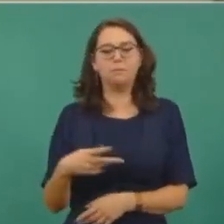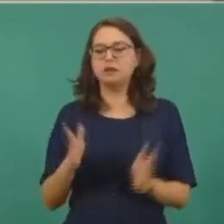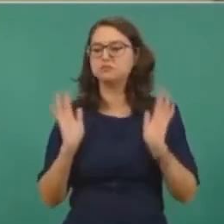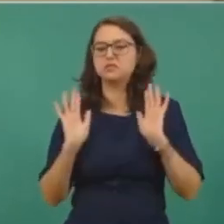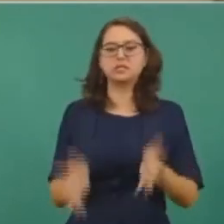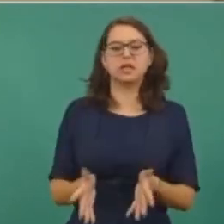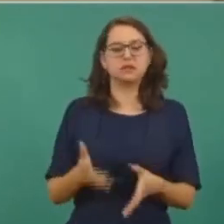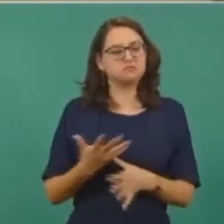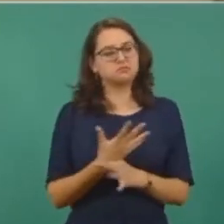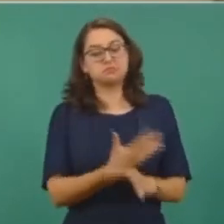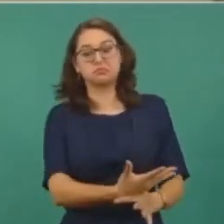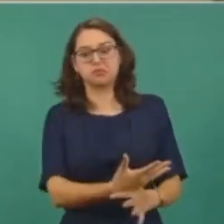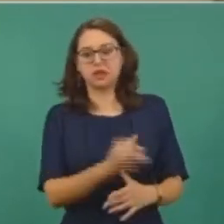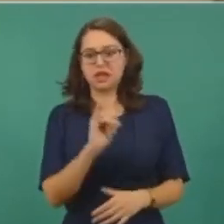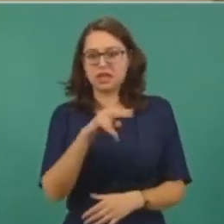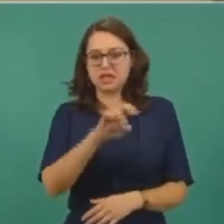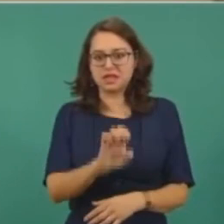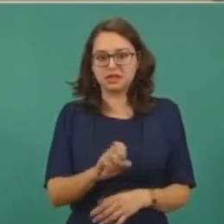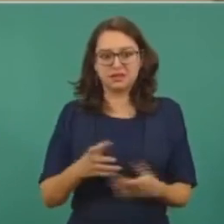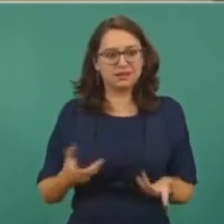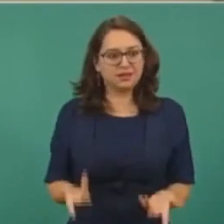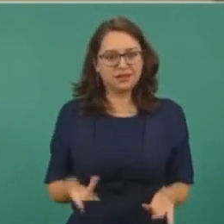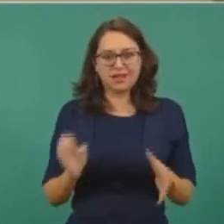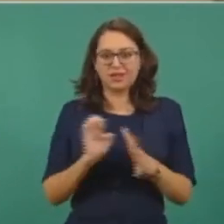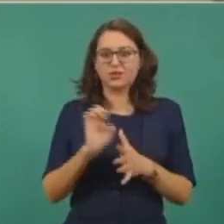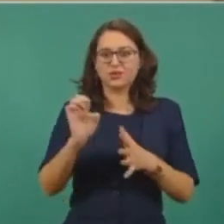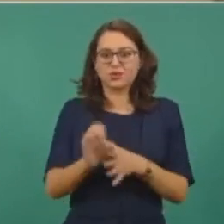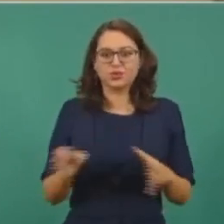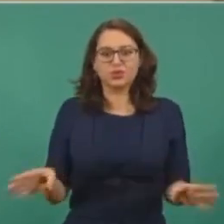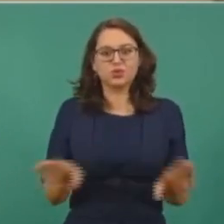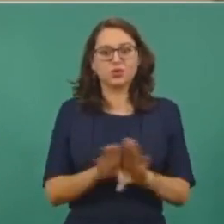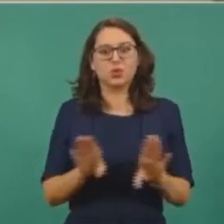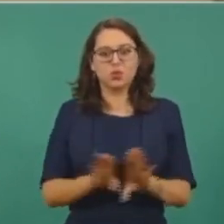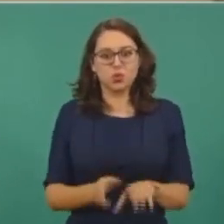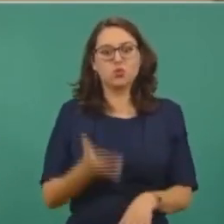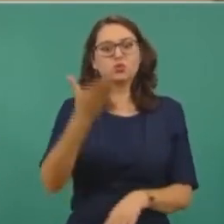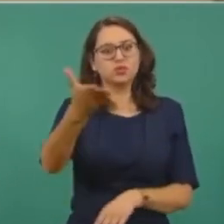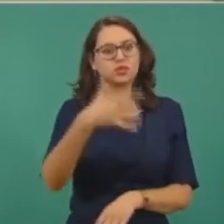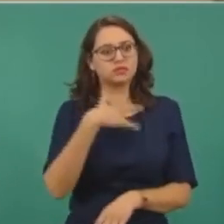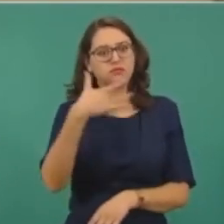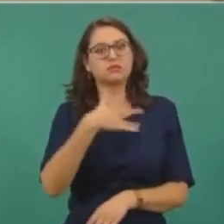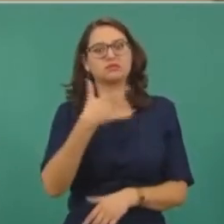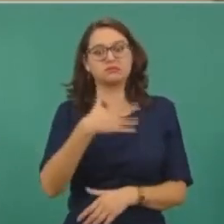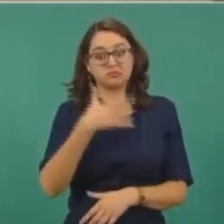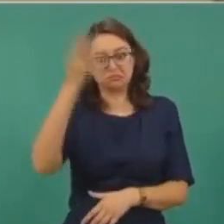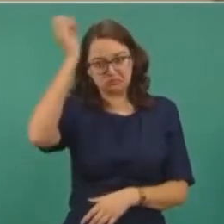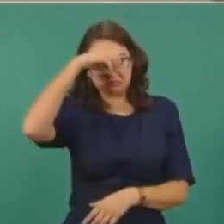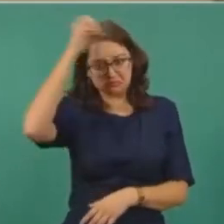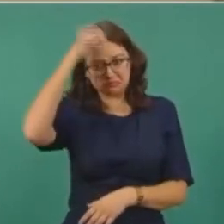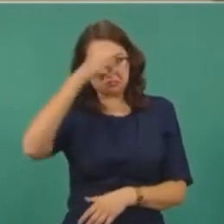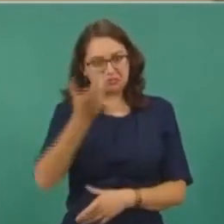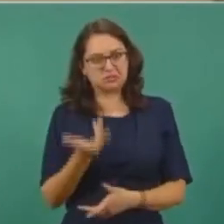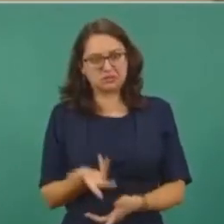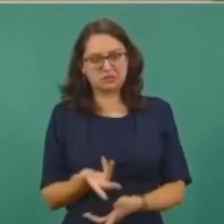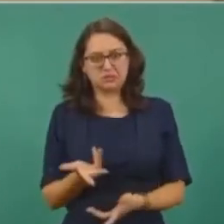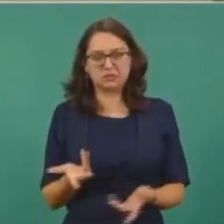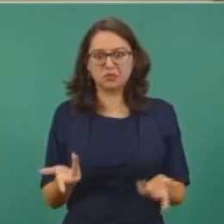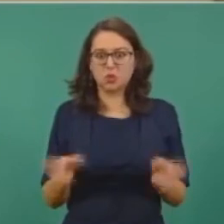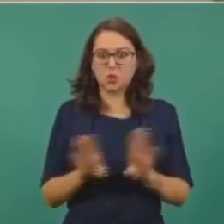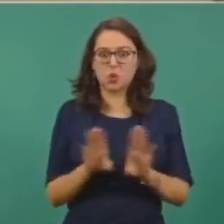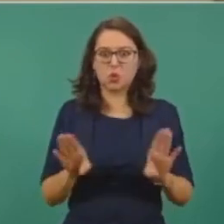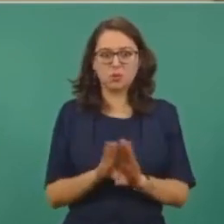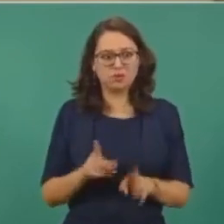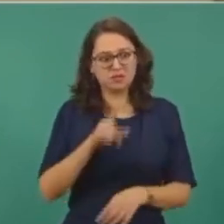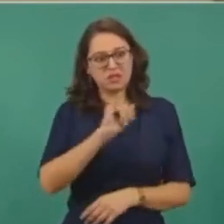mi segundo planteamiento sería, ¿cuál sería el mensaje que usted le enviaría al INE ante esta falta